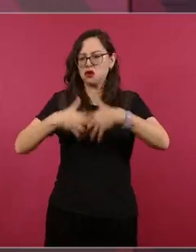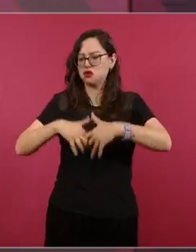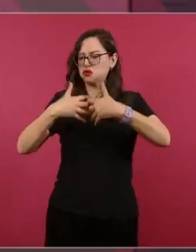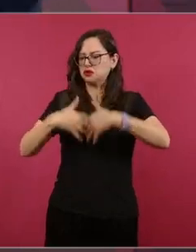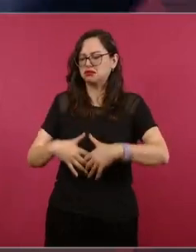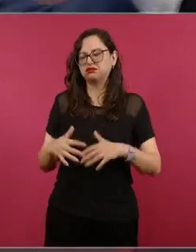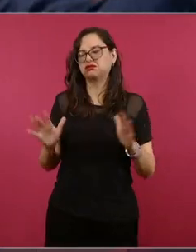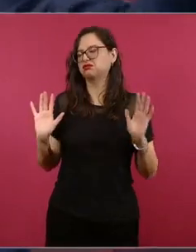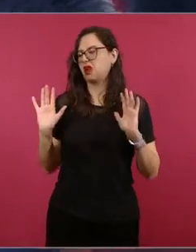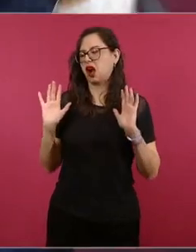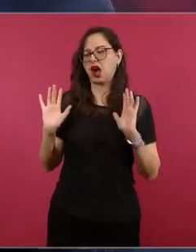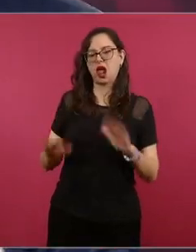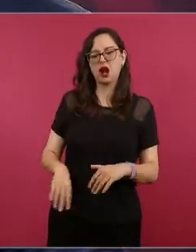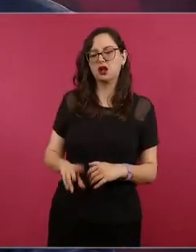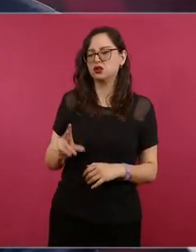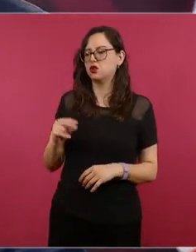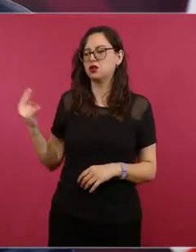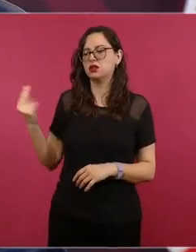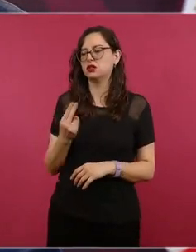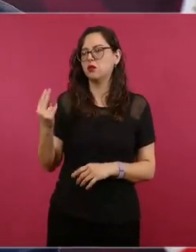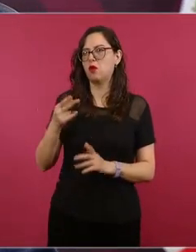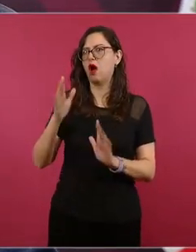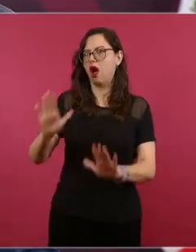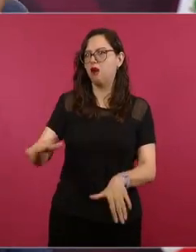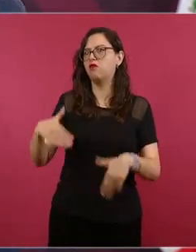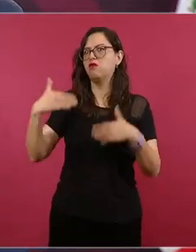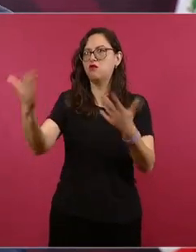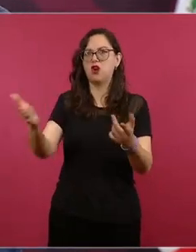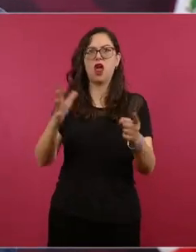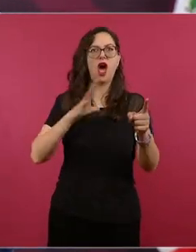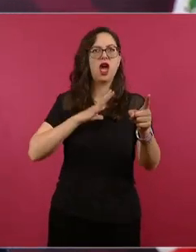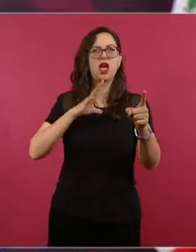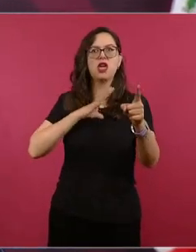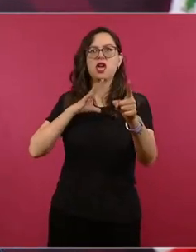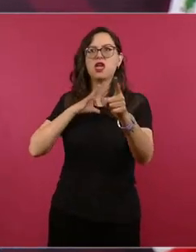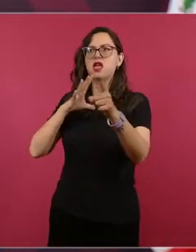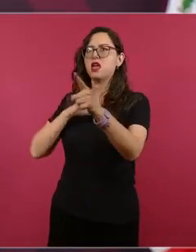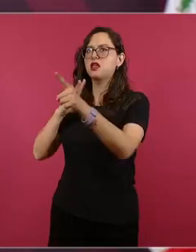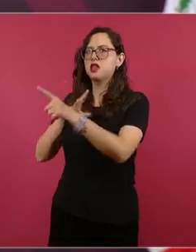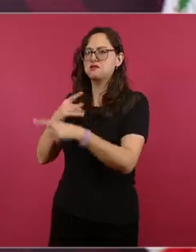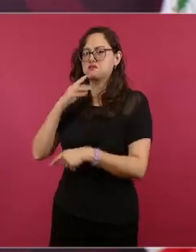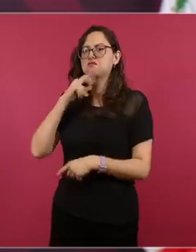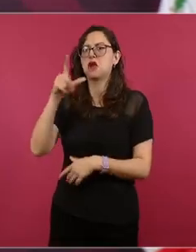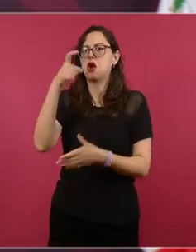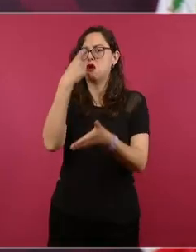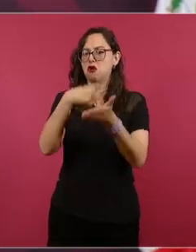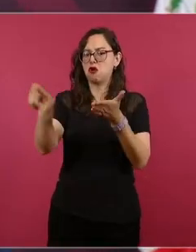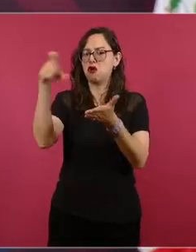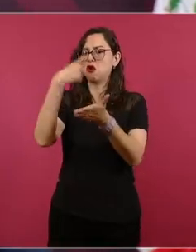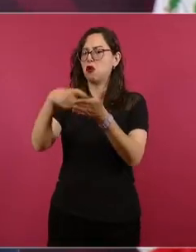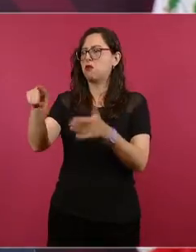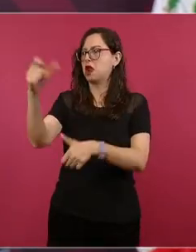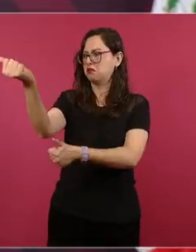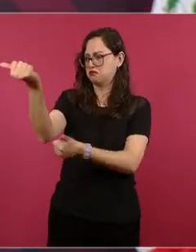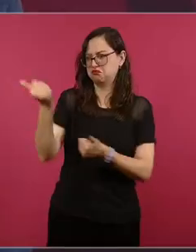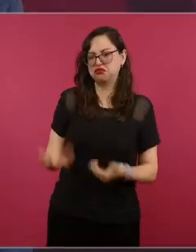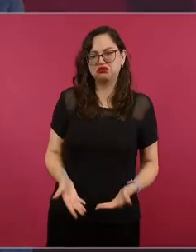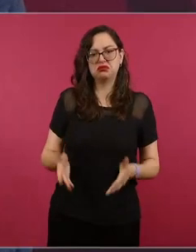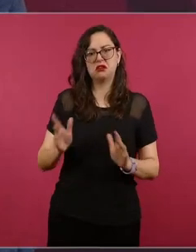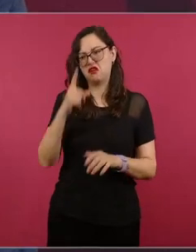porque se puede comprar afuera lo que se requiere. Así de simplista,